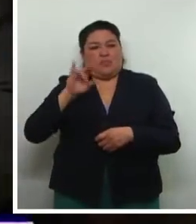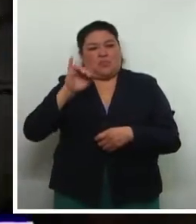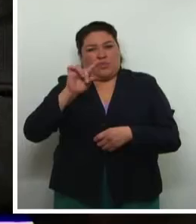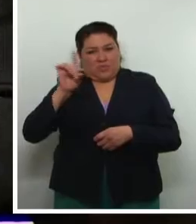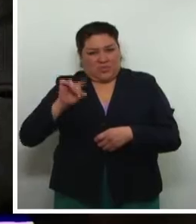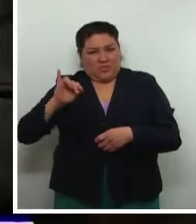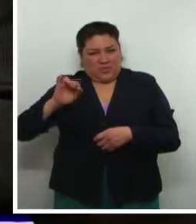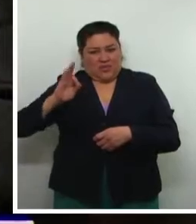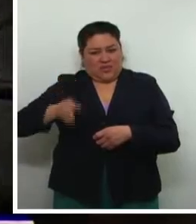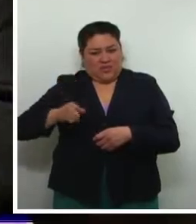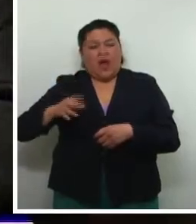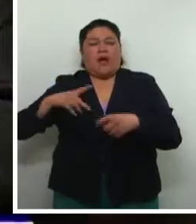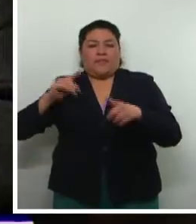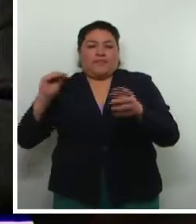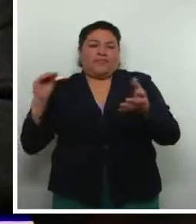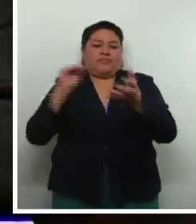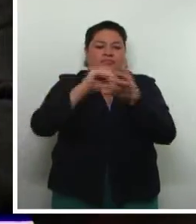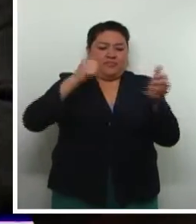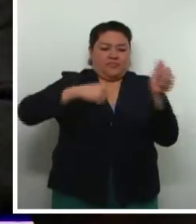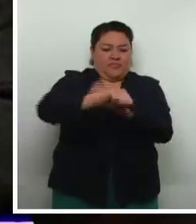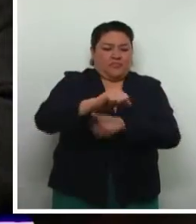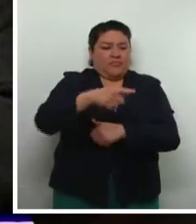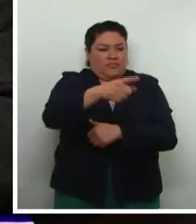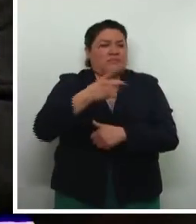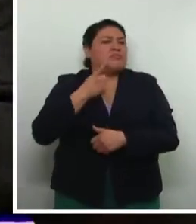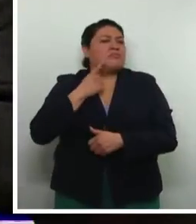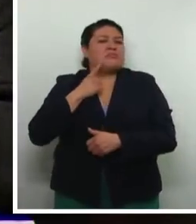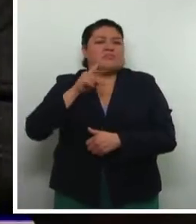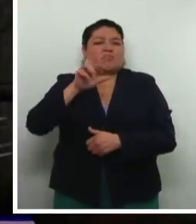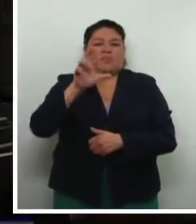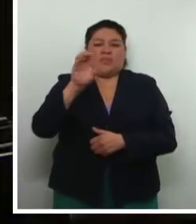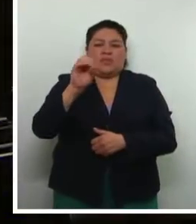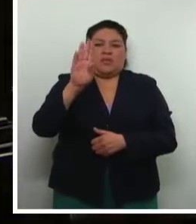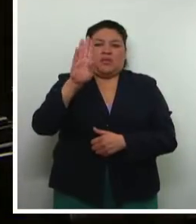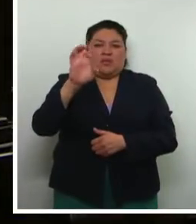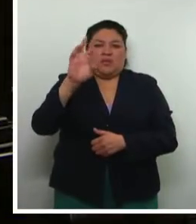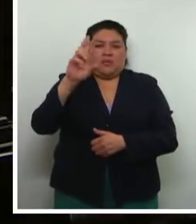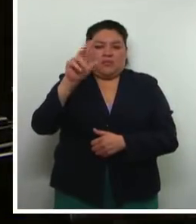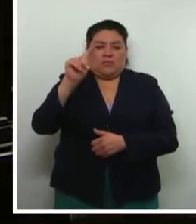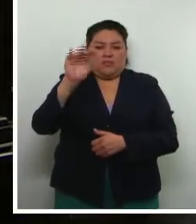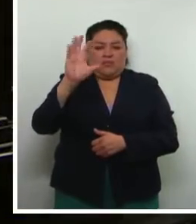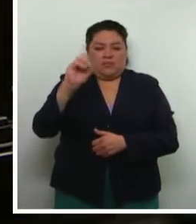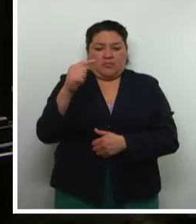haría la modificación. Diputado Roberto Gil.